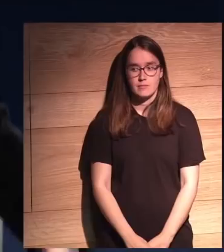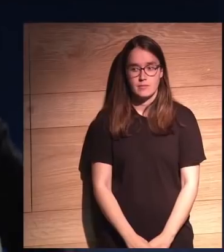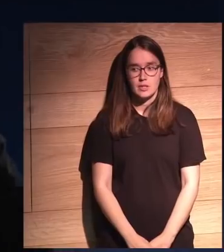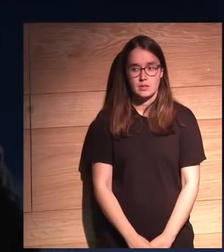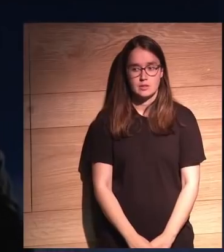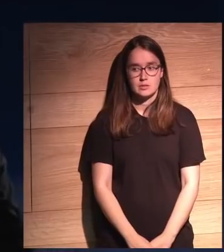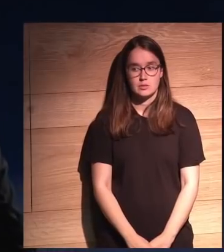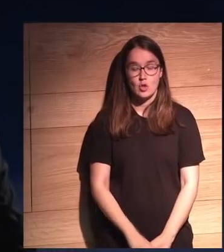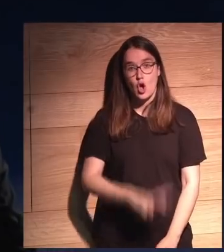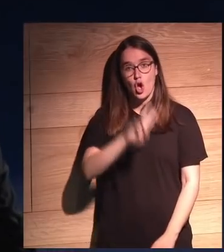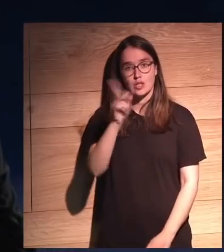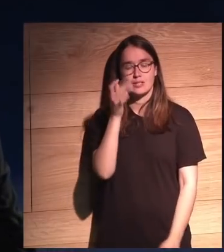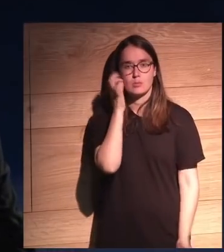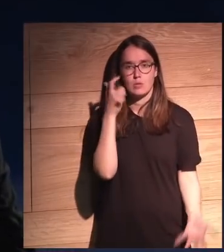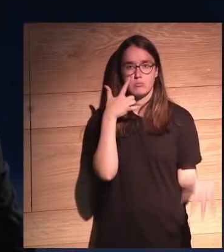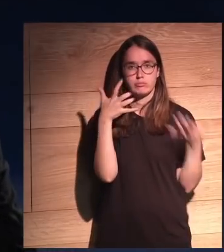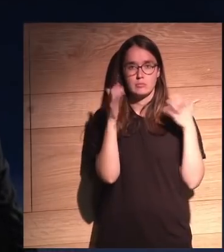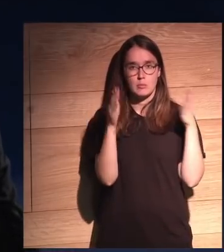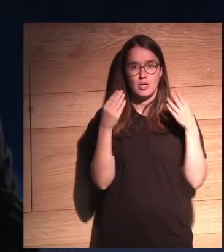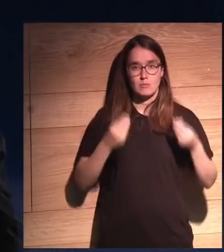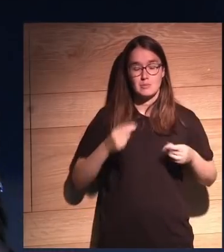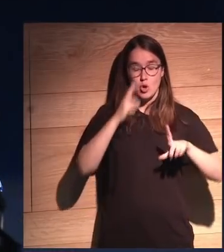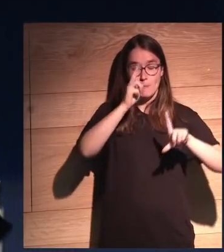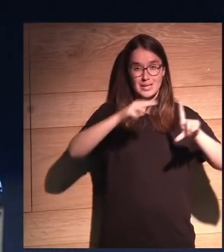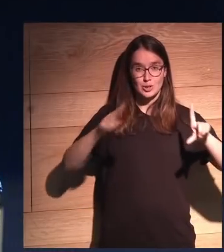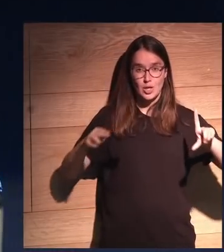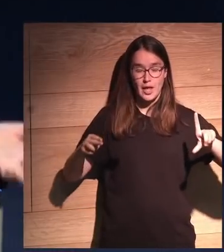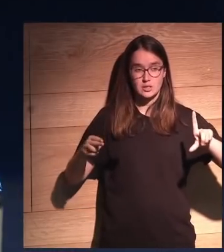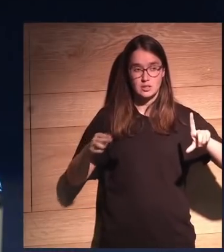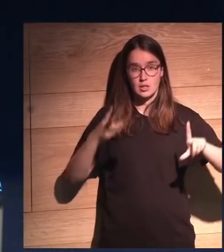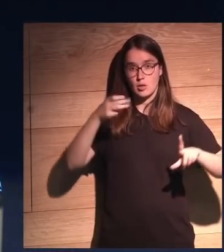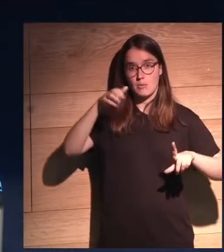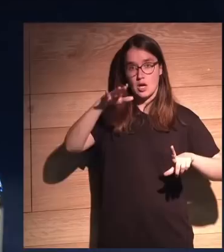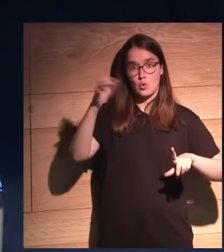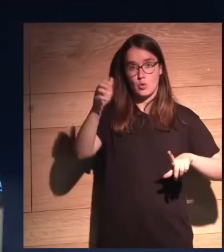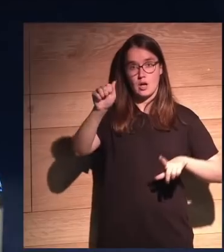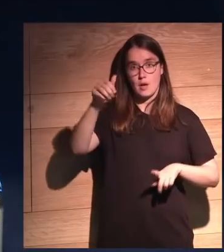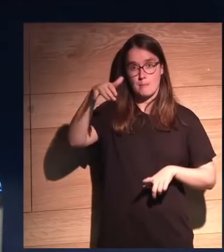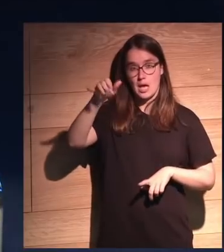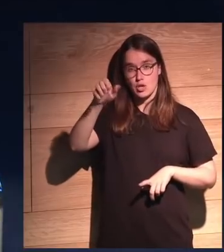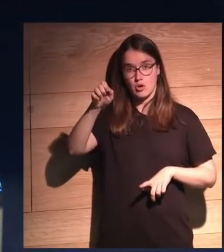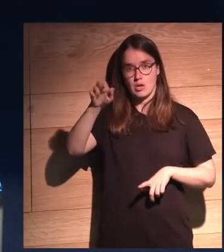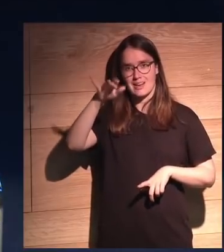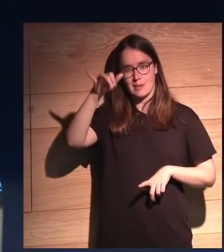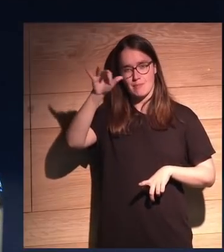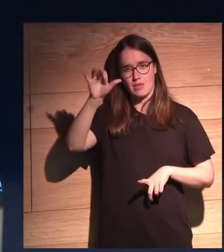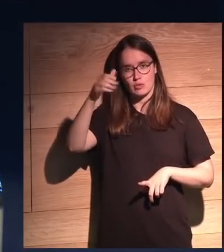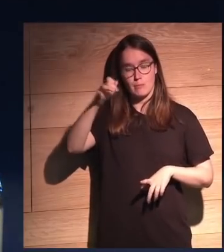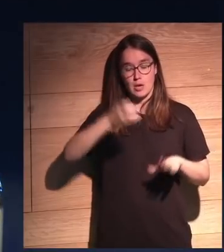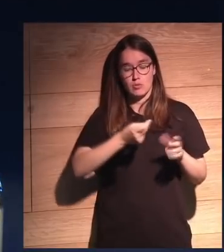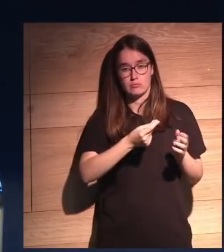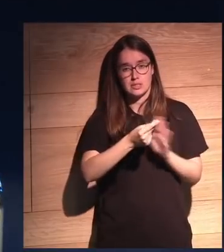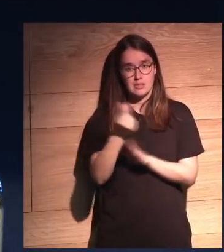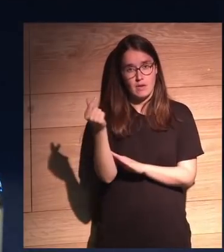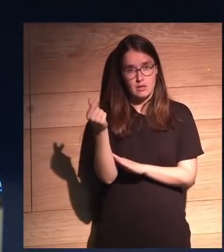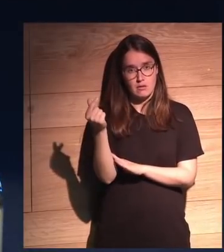Mientras otras mujeres destacadas del momento, pintoras como Maruja Mayo, Remedios Varo, se van al